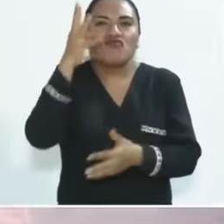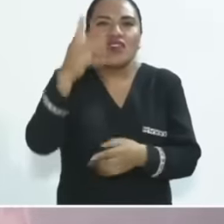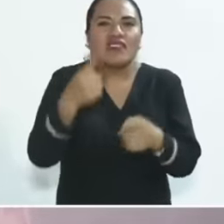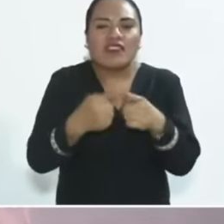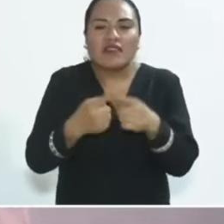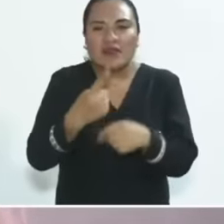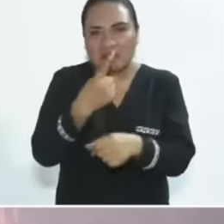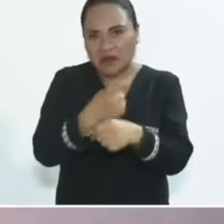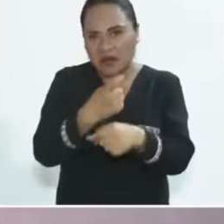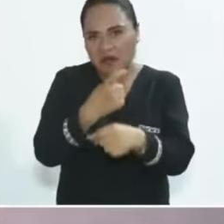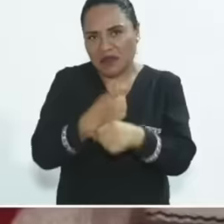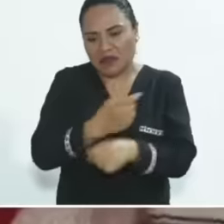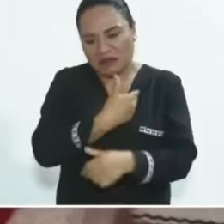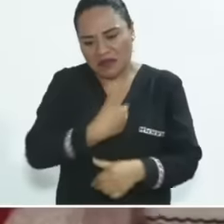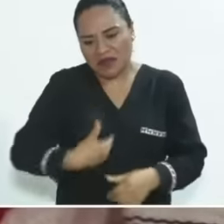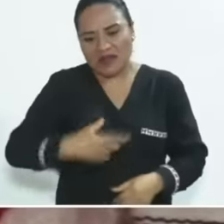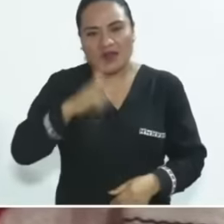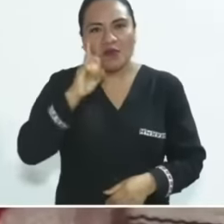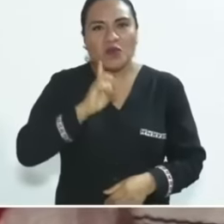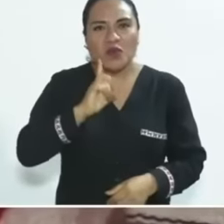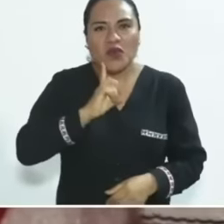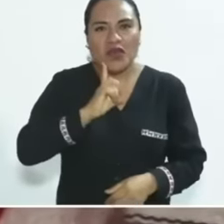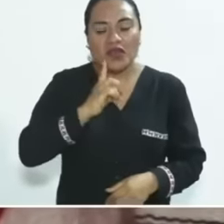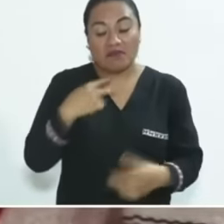de México.